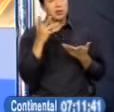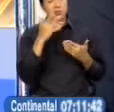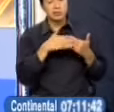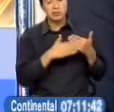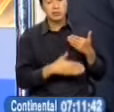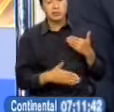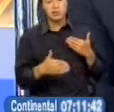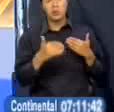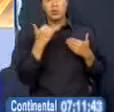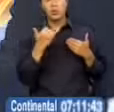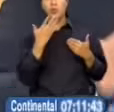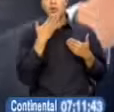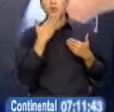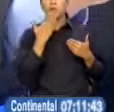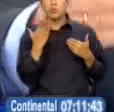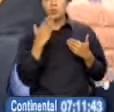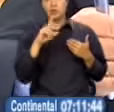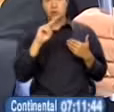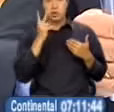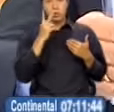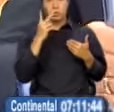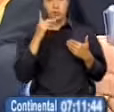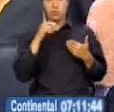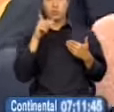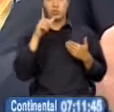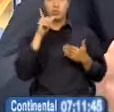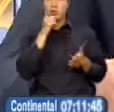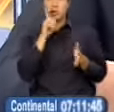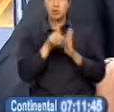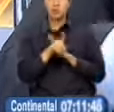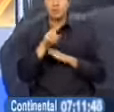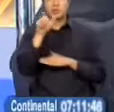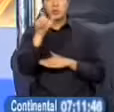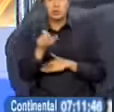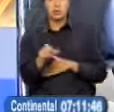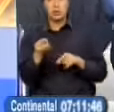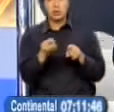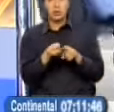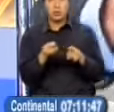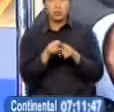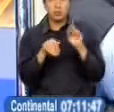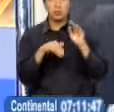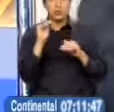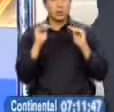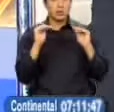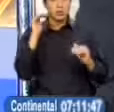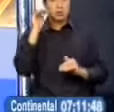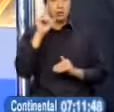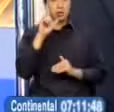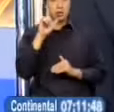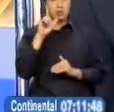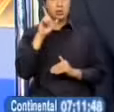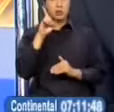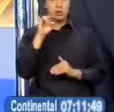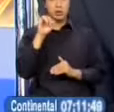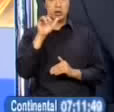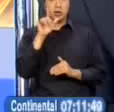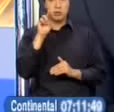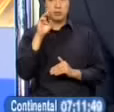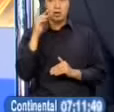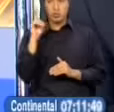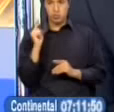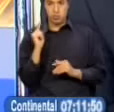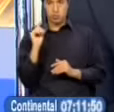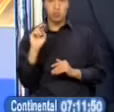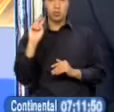de esto ahora va a haber un segundo actor que a lo mejor es igual o más importante que la propia dilma rousseff que se